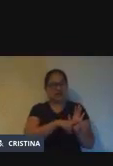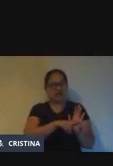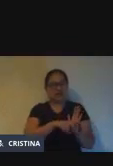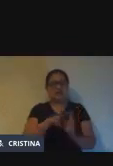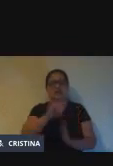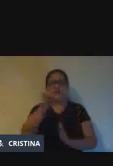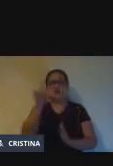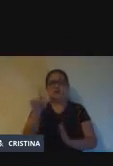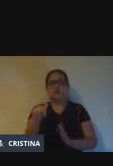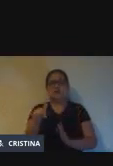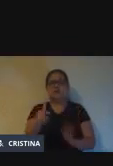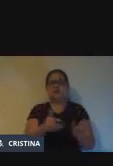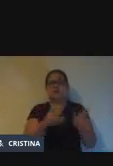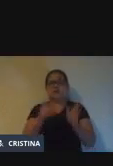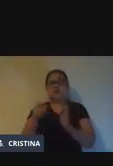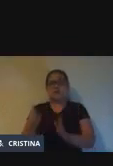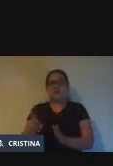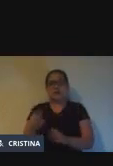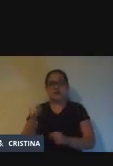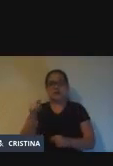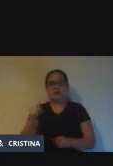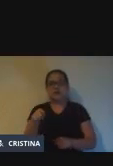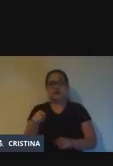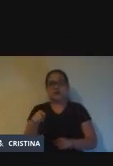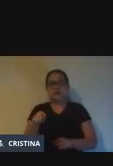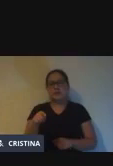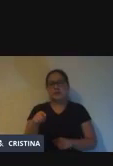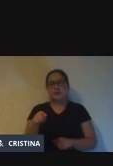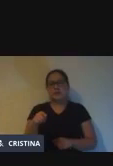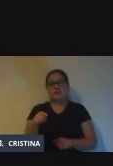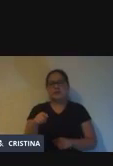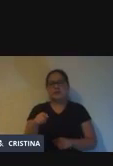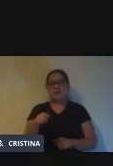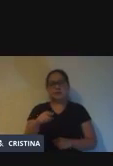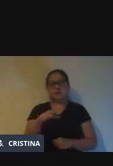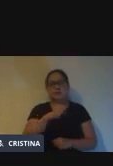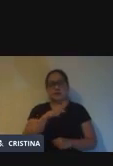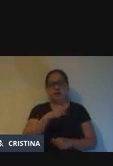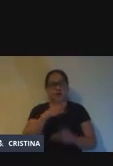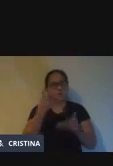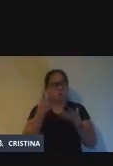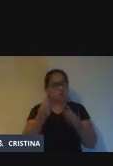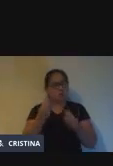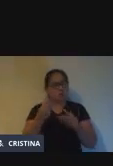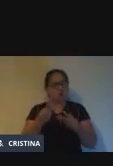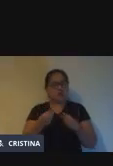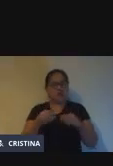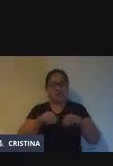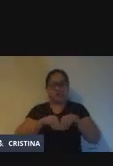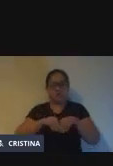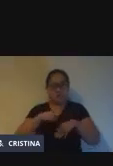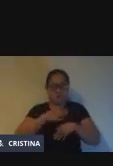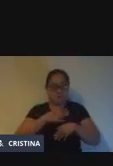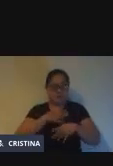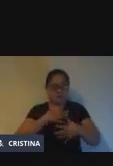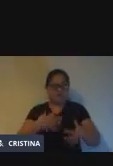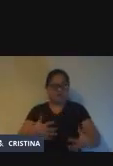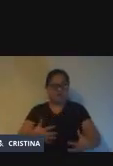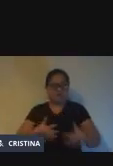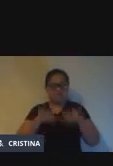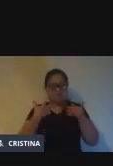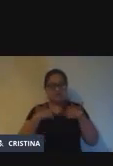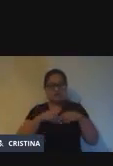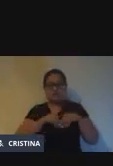aterrizaremos en la propagación, como diría Gatell, en la propagación de esa neurosis en la